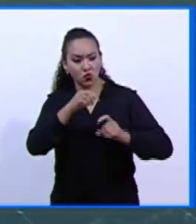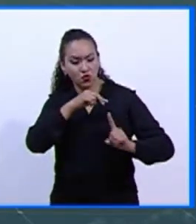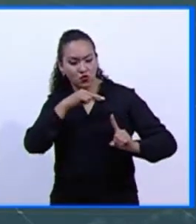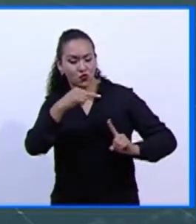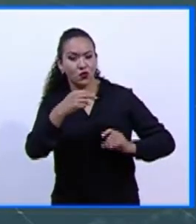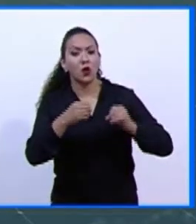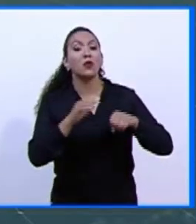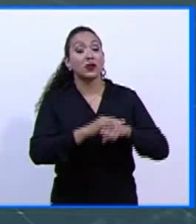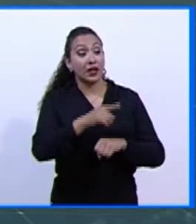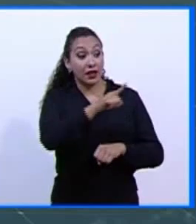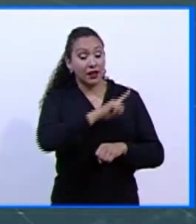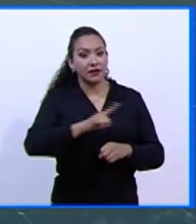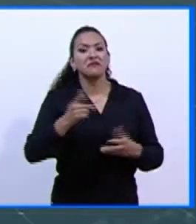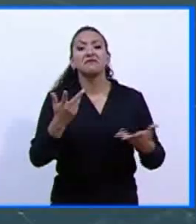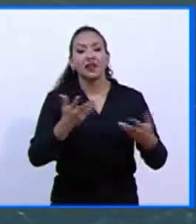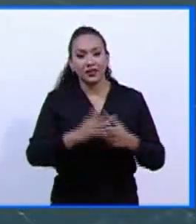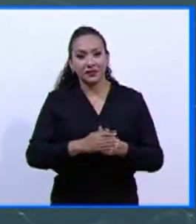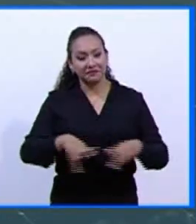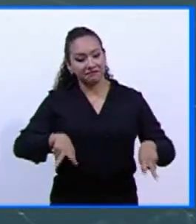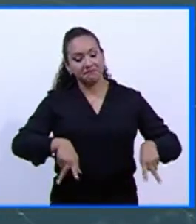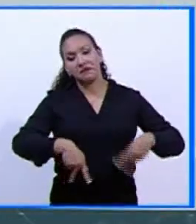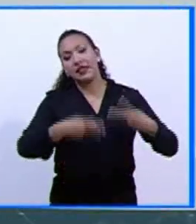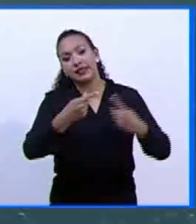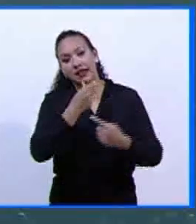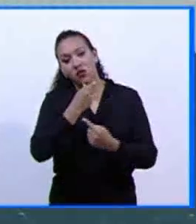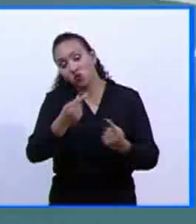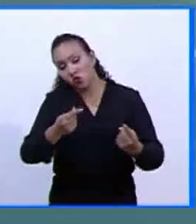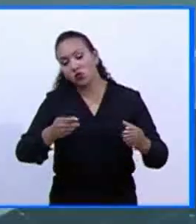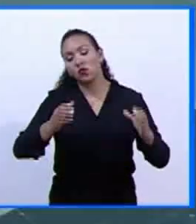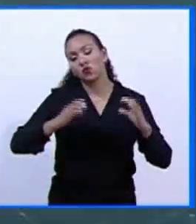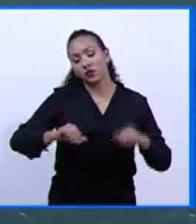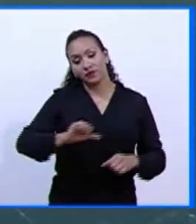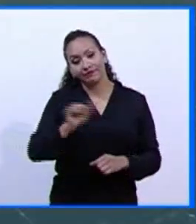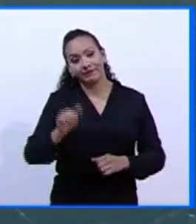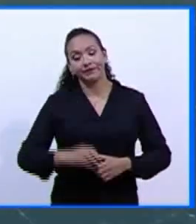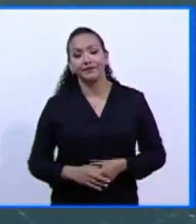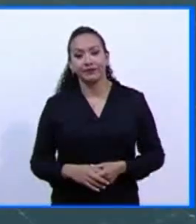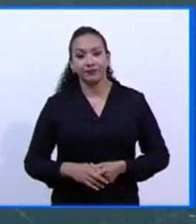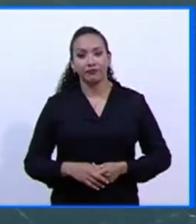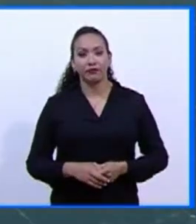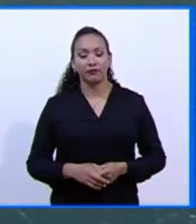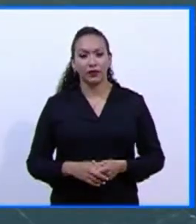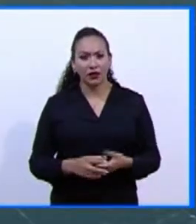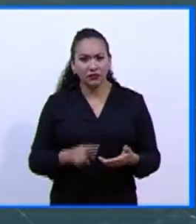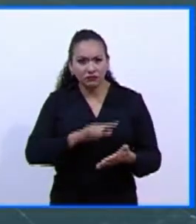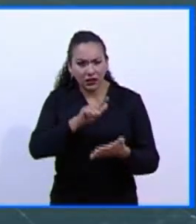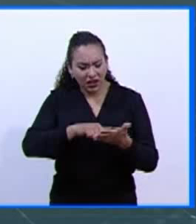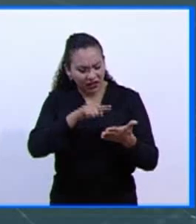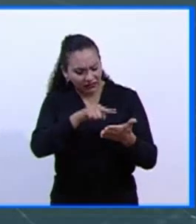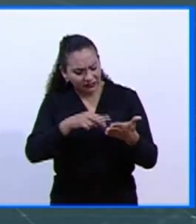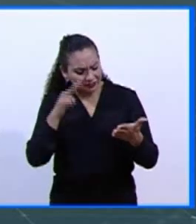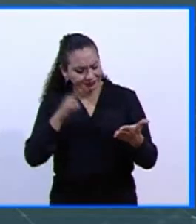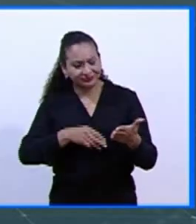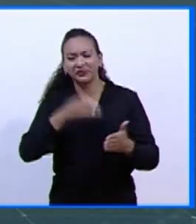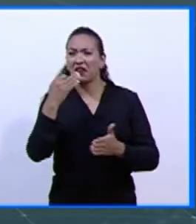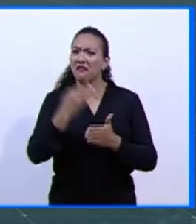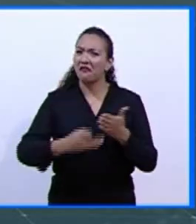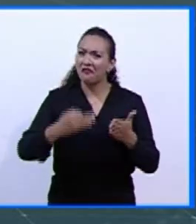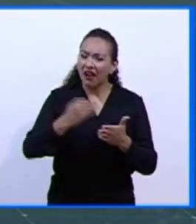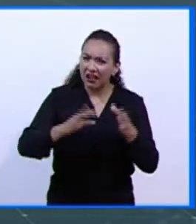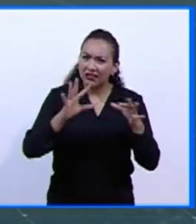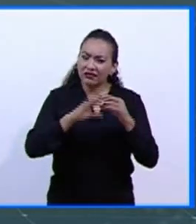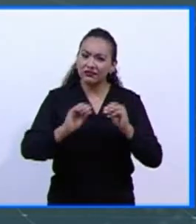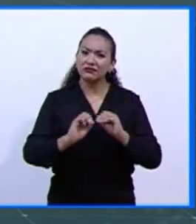género, establecen criterios del máximo tribunal. Vacíos legales en la reforma judicial se traducirán en